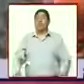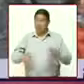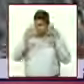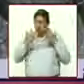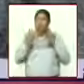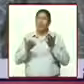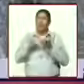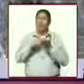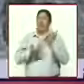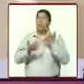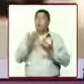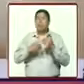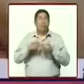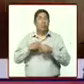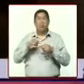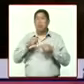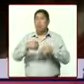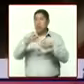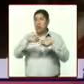Lamentablemente el fuego es de nunca acabar.